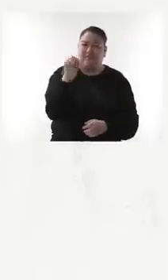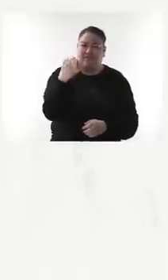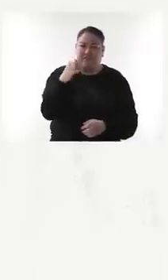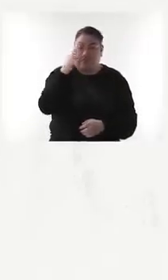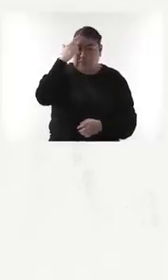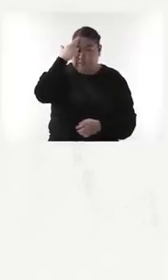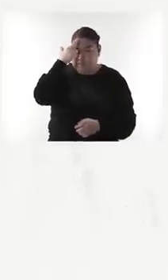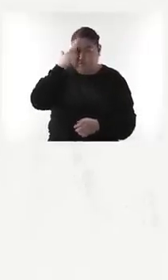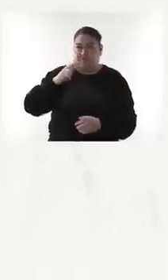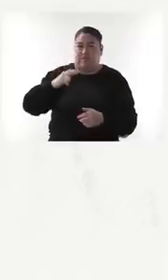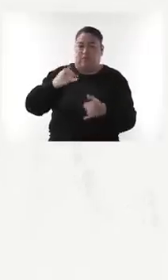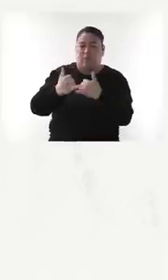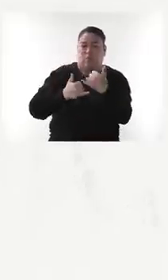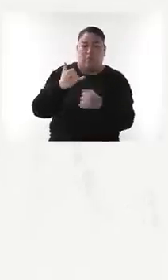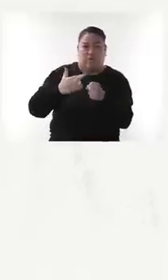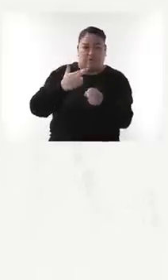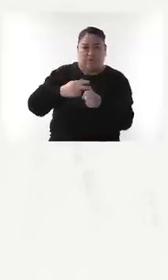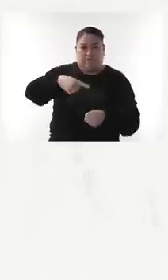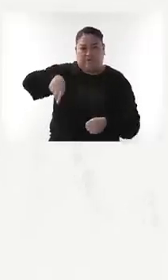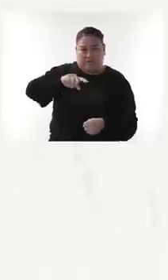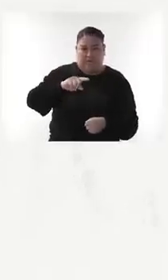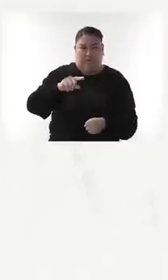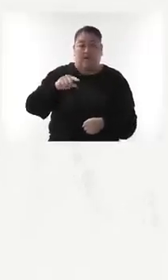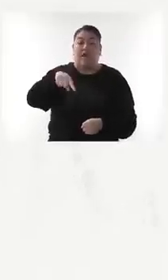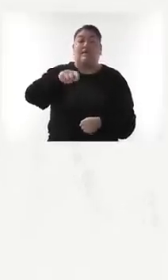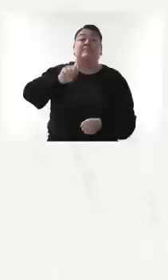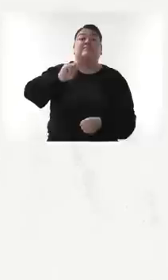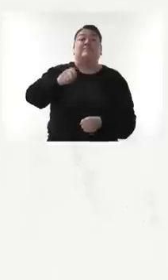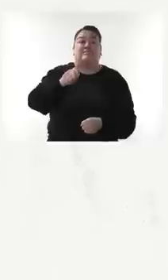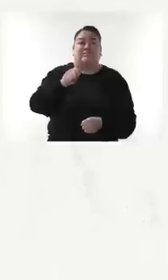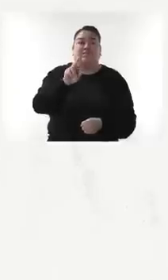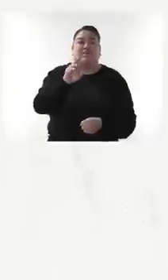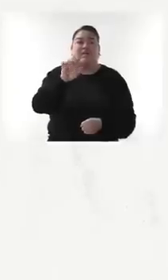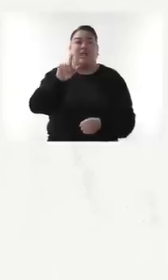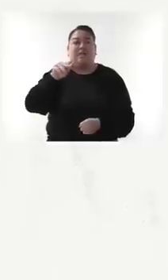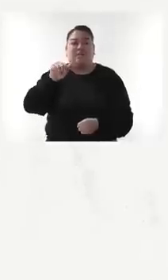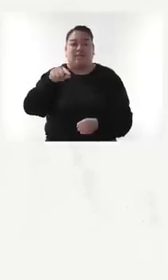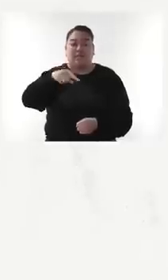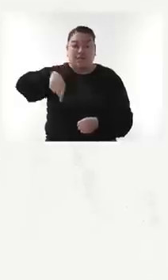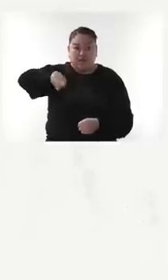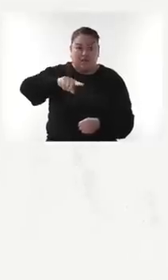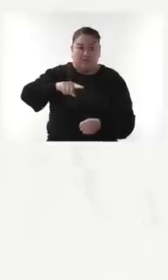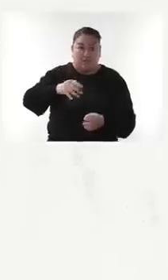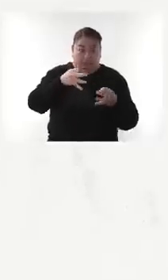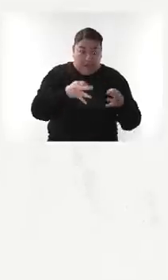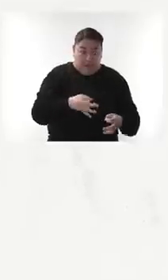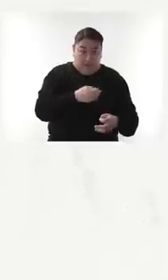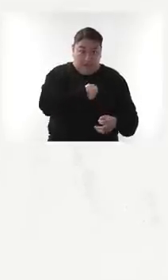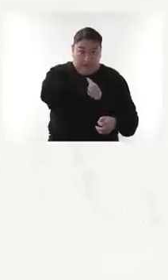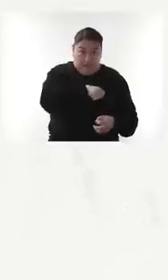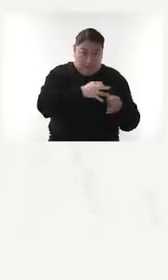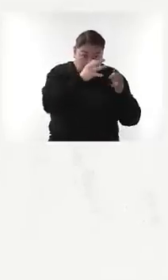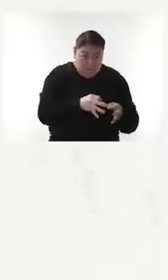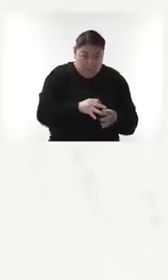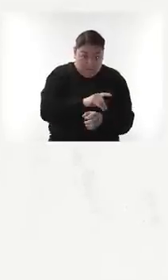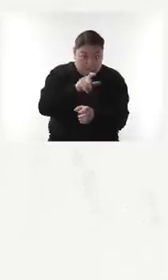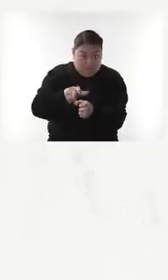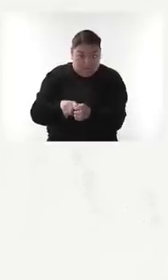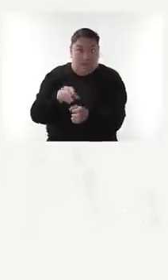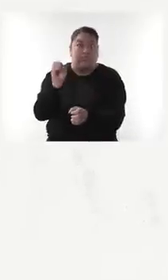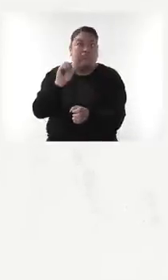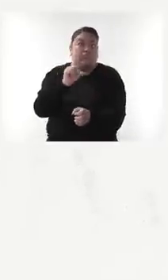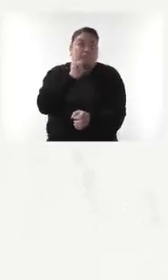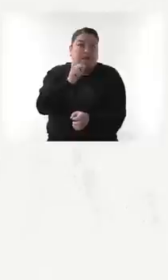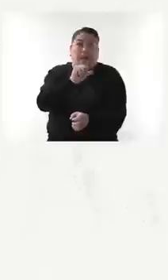Real Madrid no alineó españoles. Lo que quiero decir aquí es que el límite de extranjeros